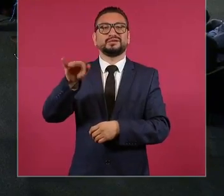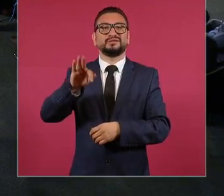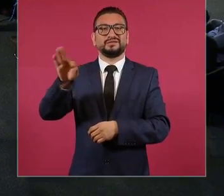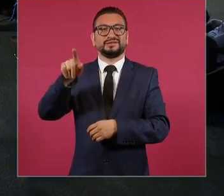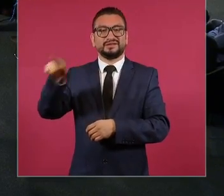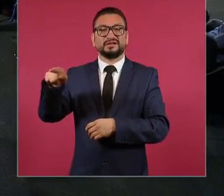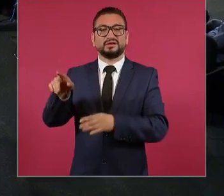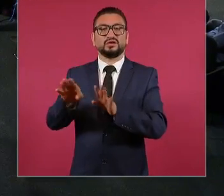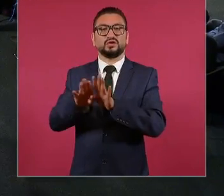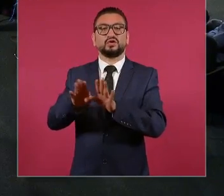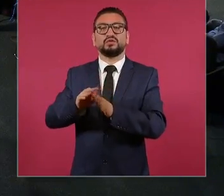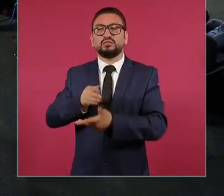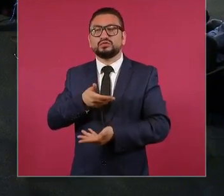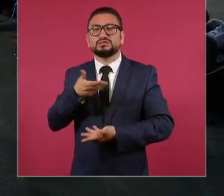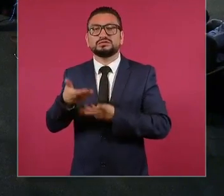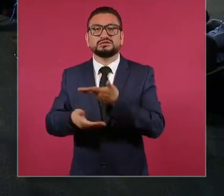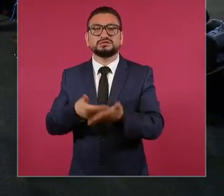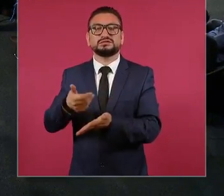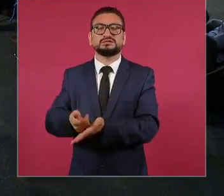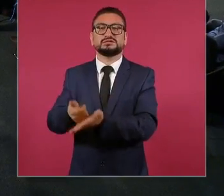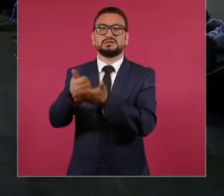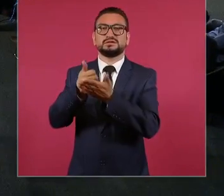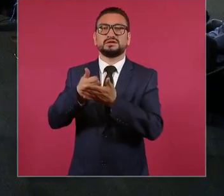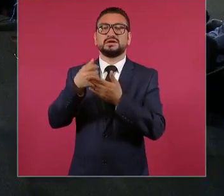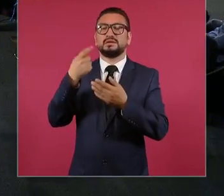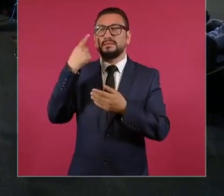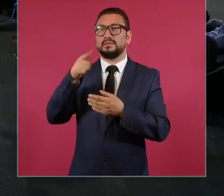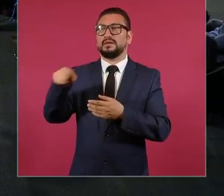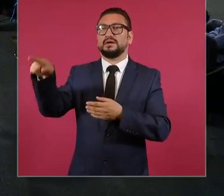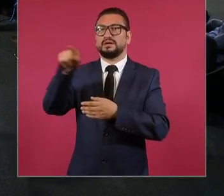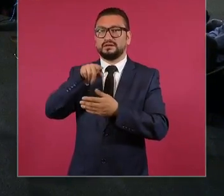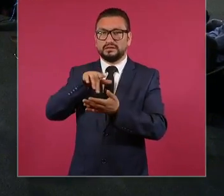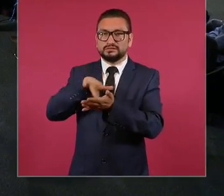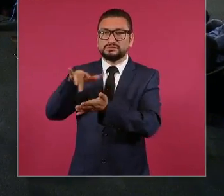está al servicio de potentados,